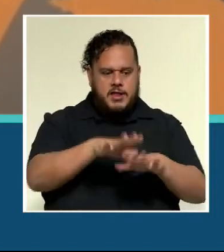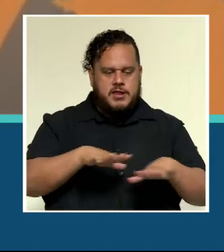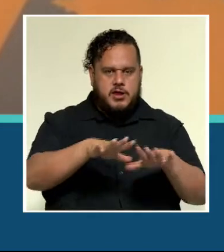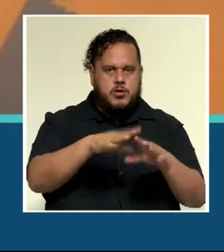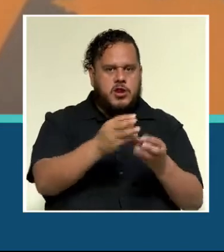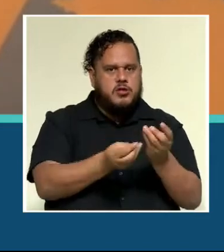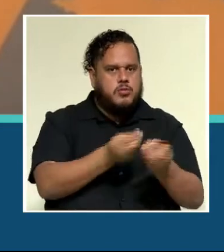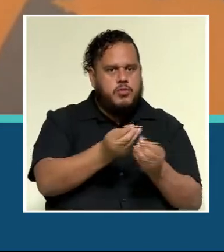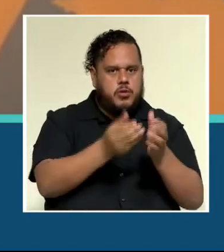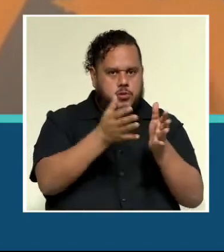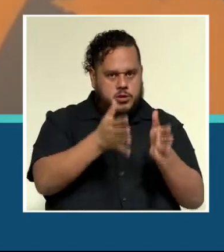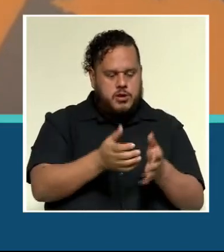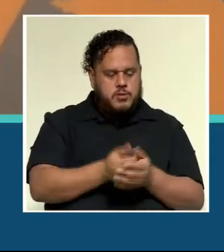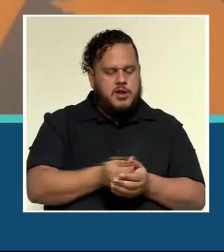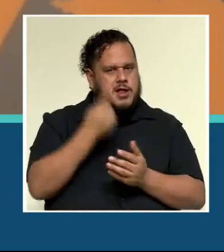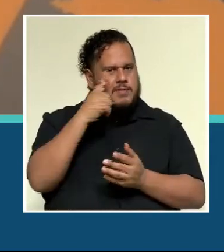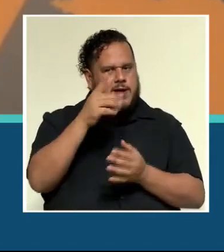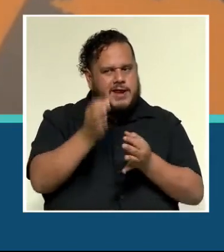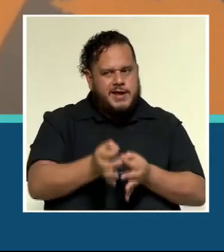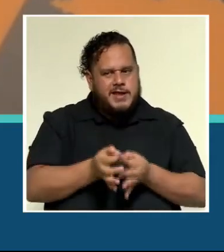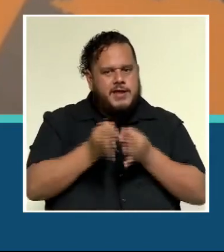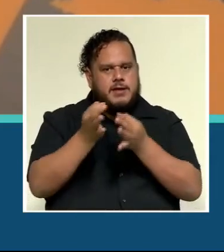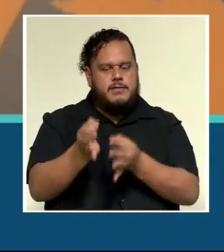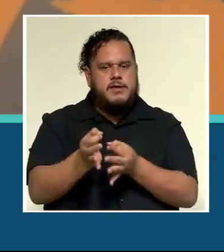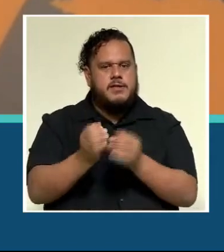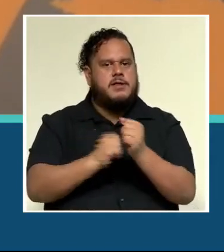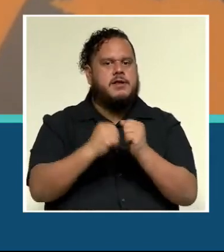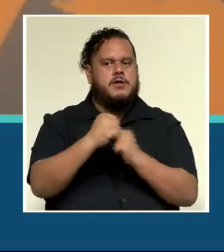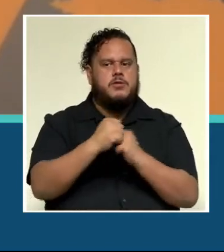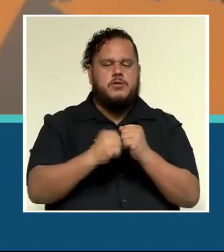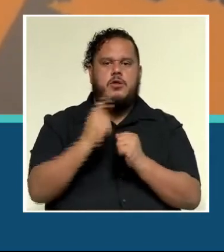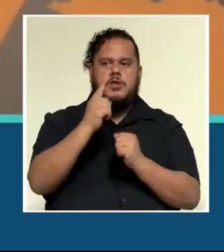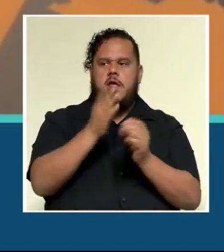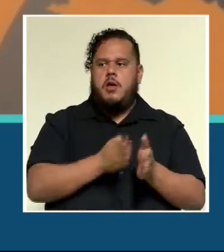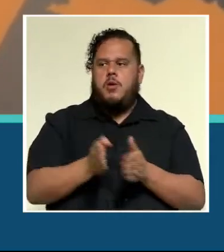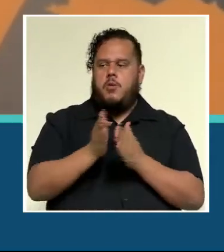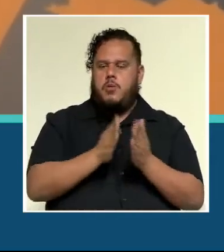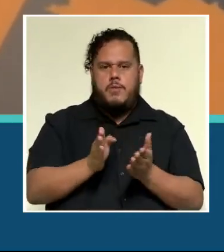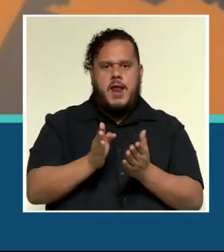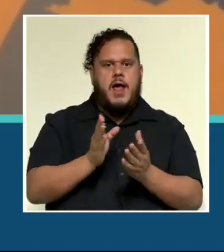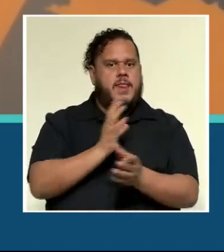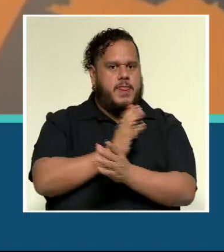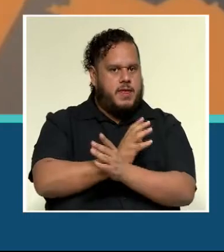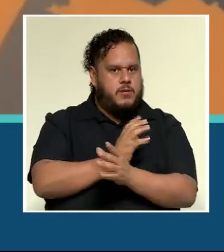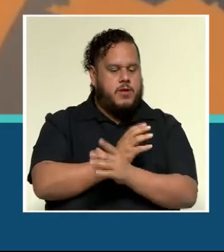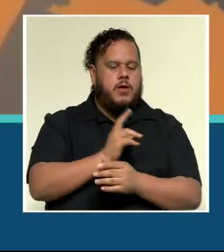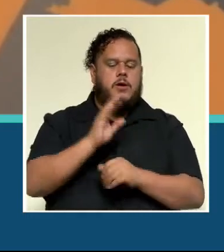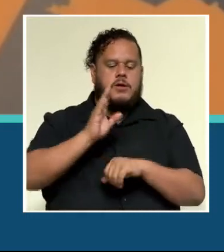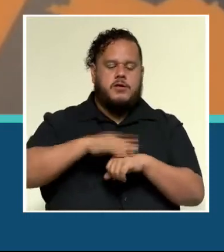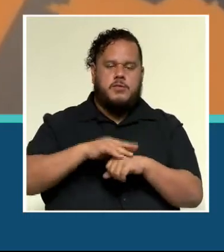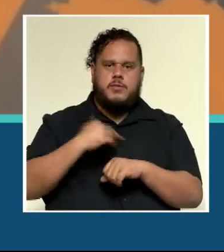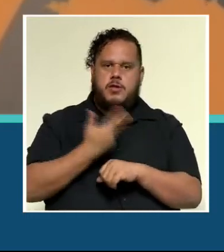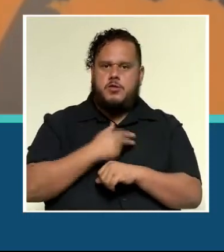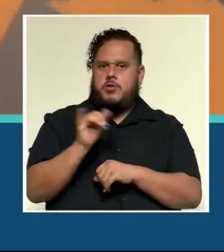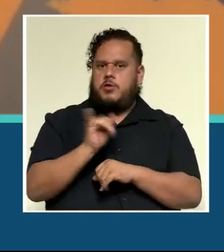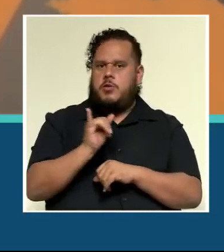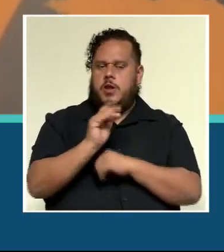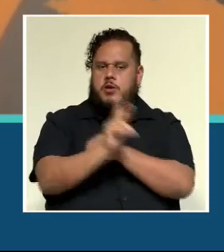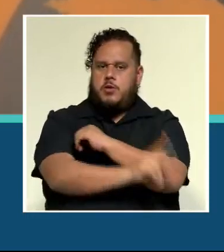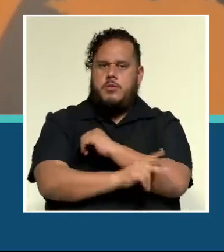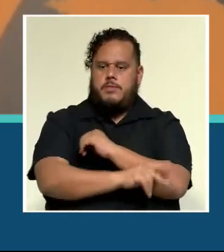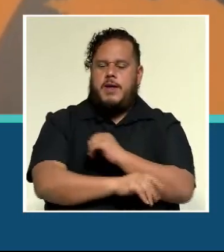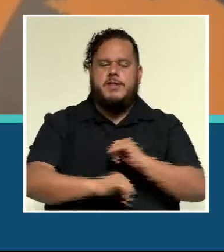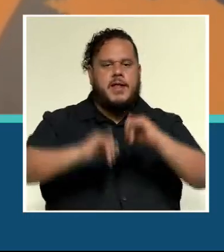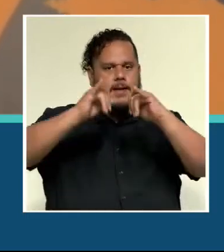a tratar de avanzar en la construcción de un plan de contingencia que nos permita como país